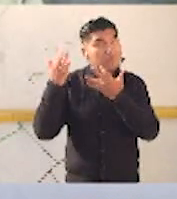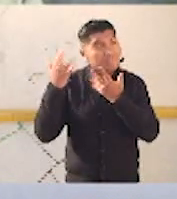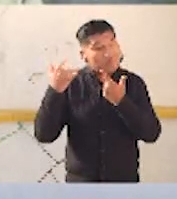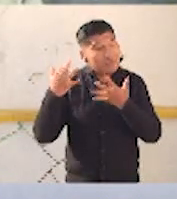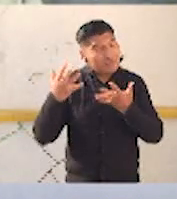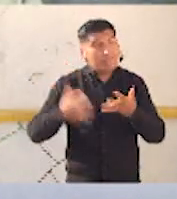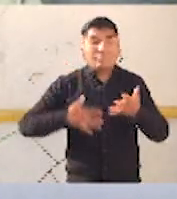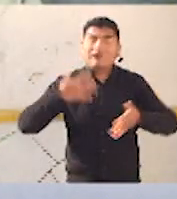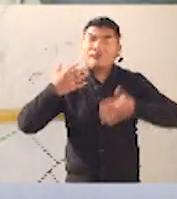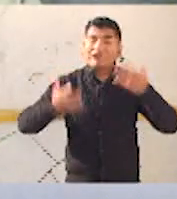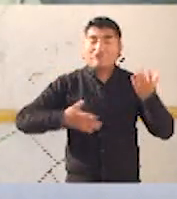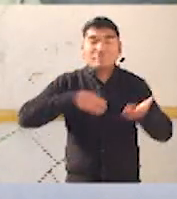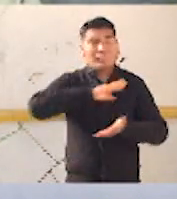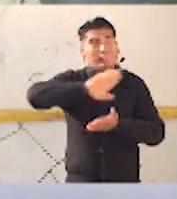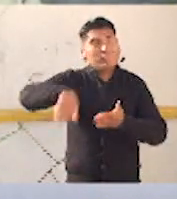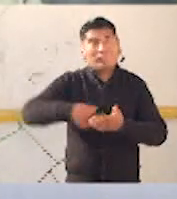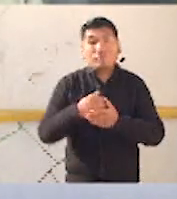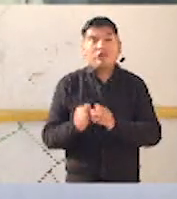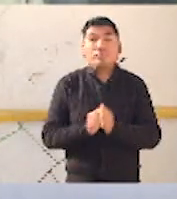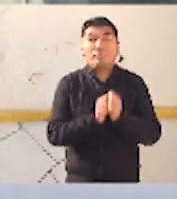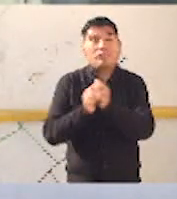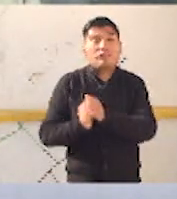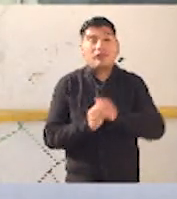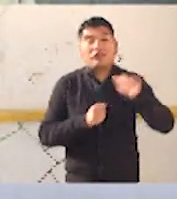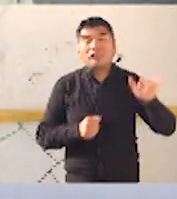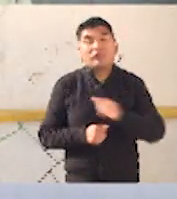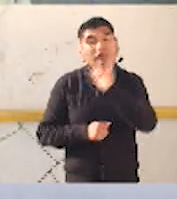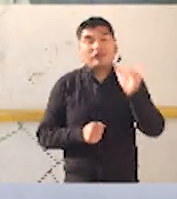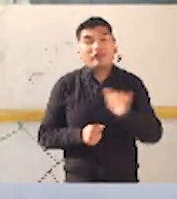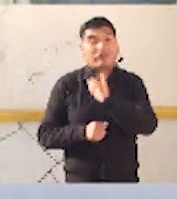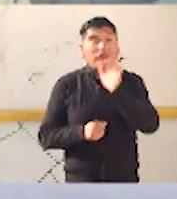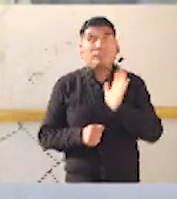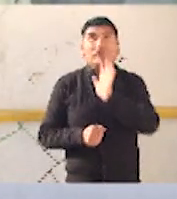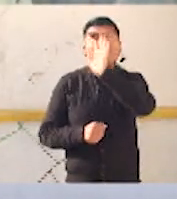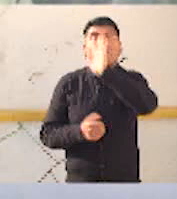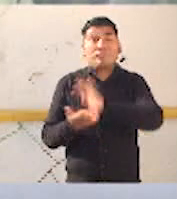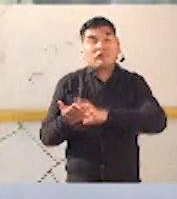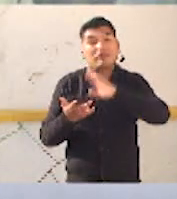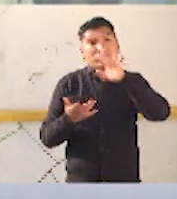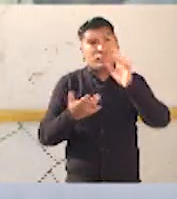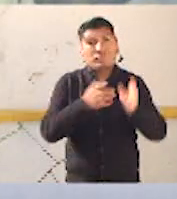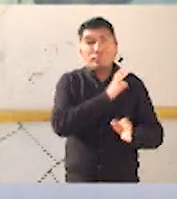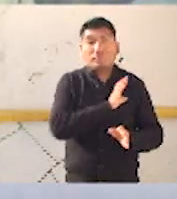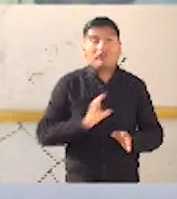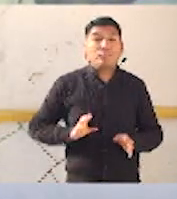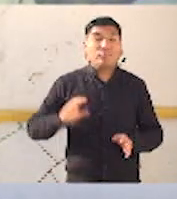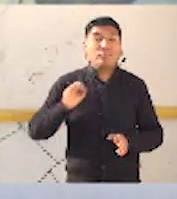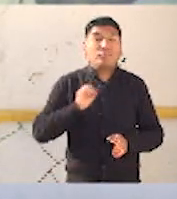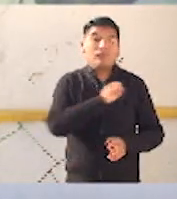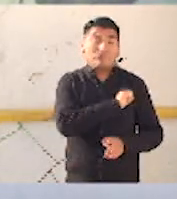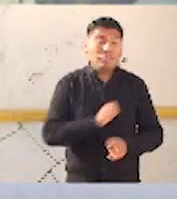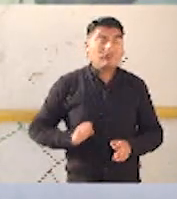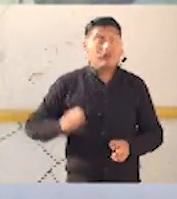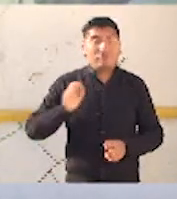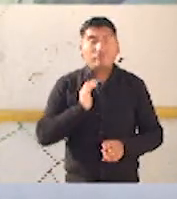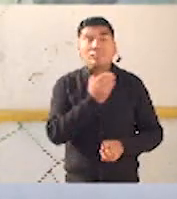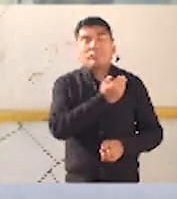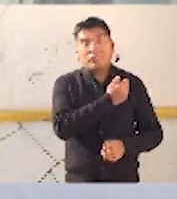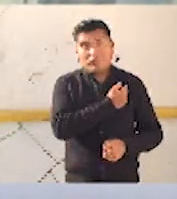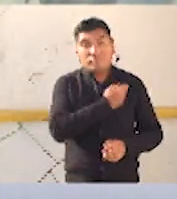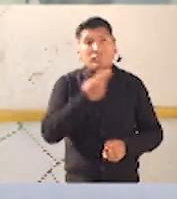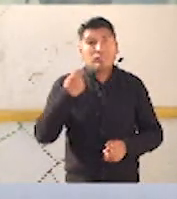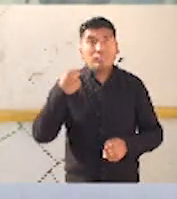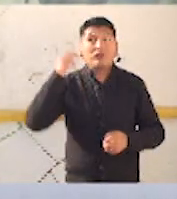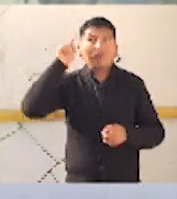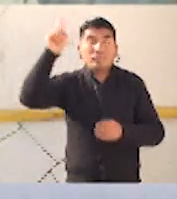todos juntos de la plenitud eterna de tu gloria. Por Cristo, Señor nuestro, por quien